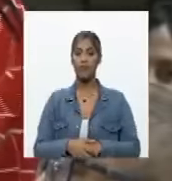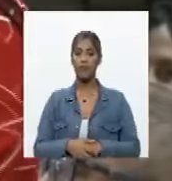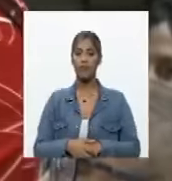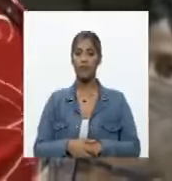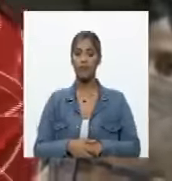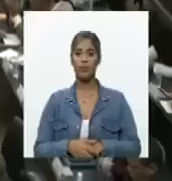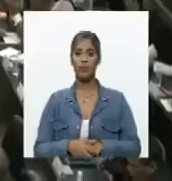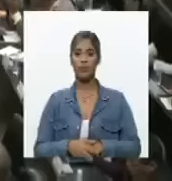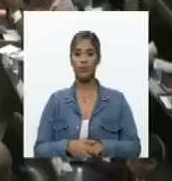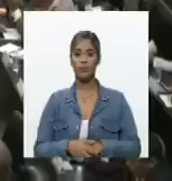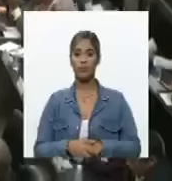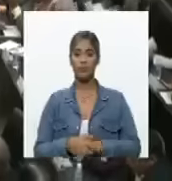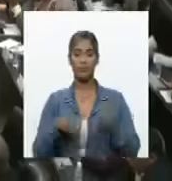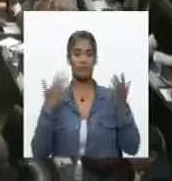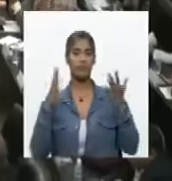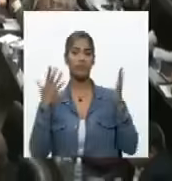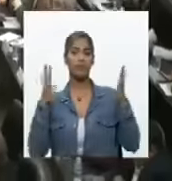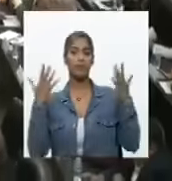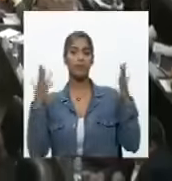parlamentarios.